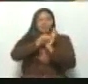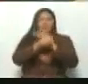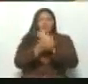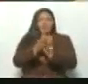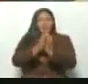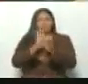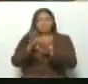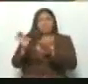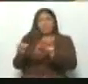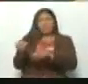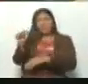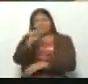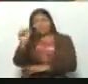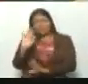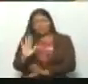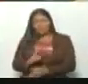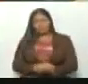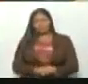lo den en el carro.